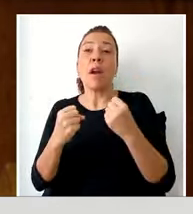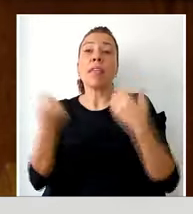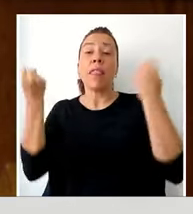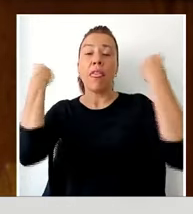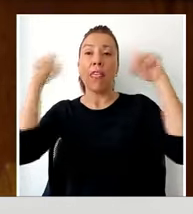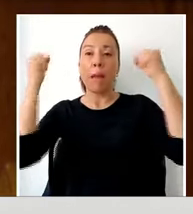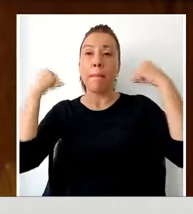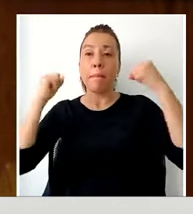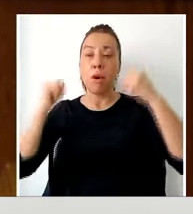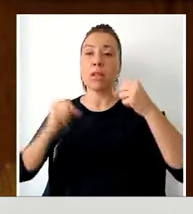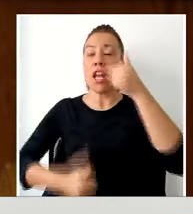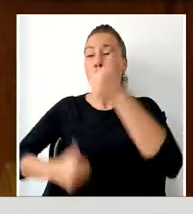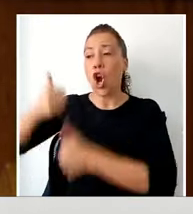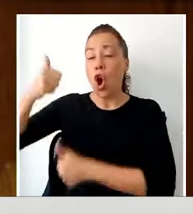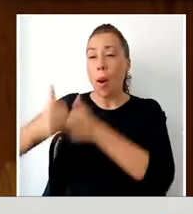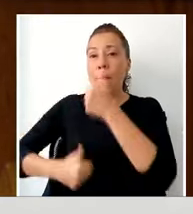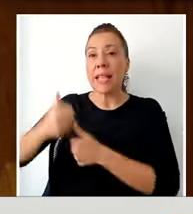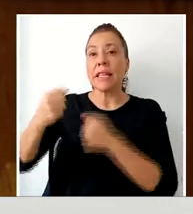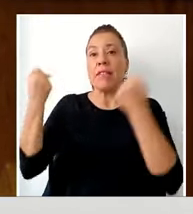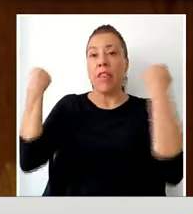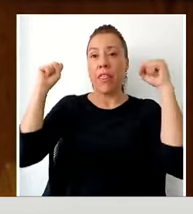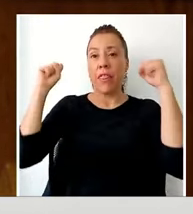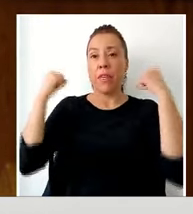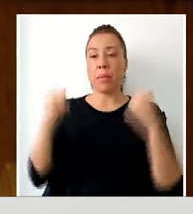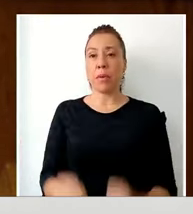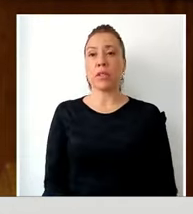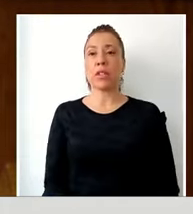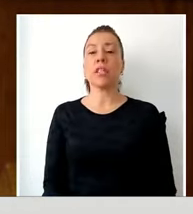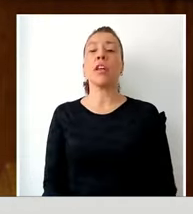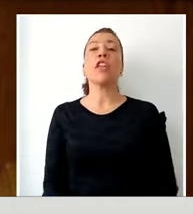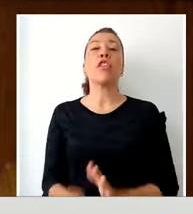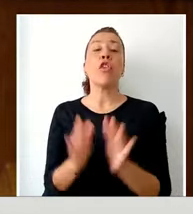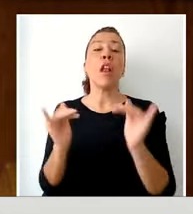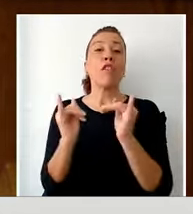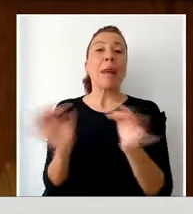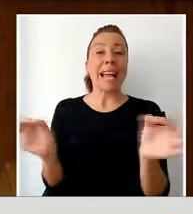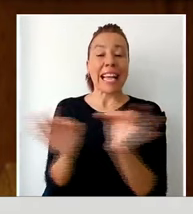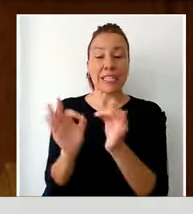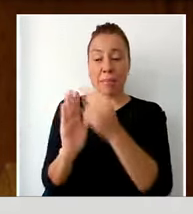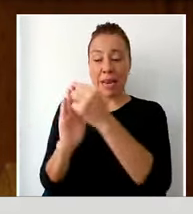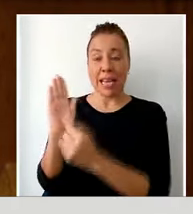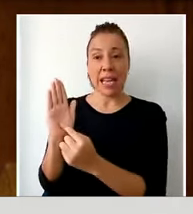competitiva de deportes en los casos y condiciones que indican boletín